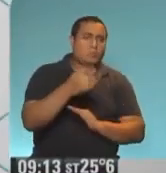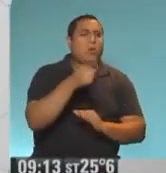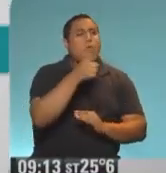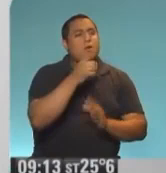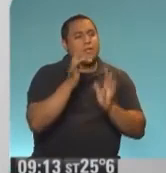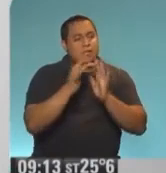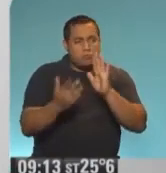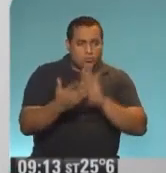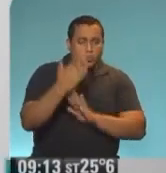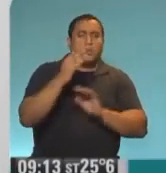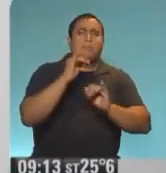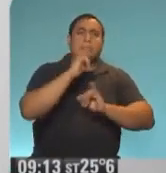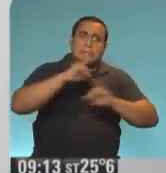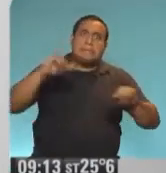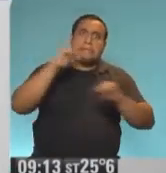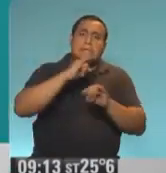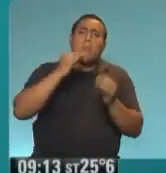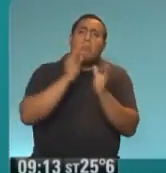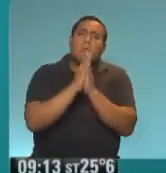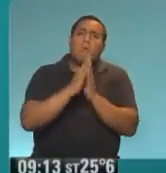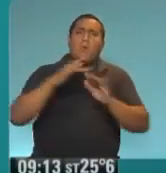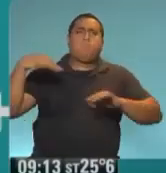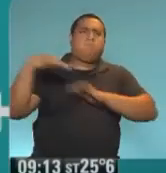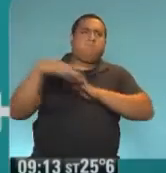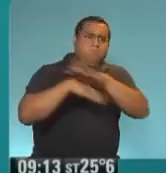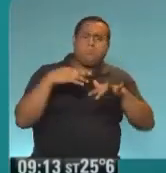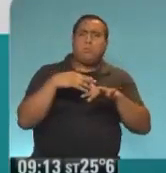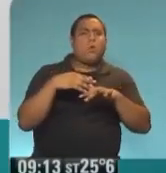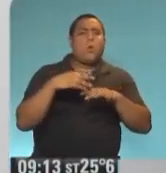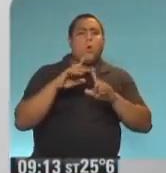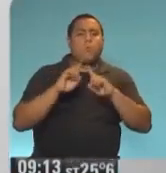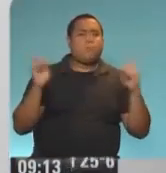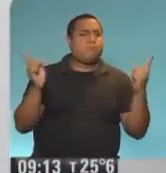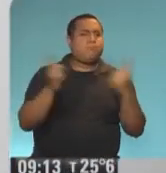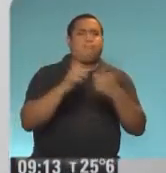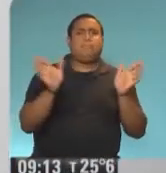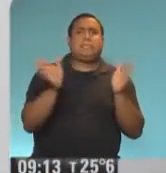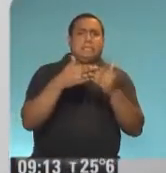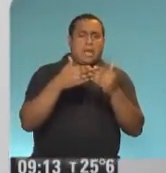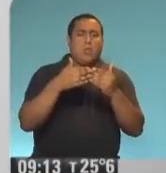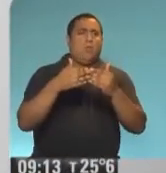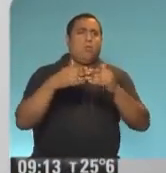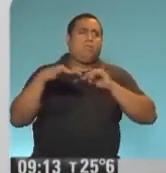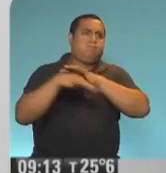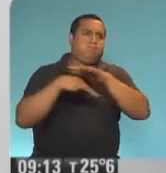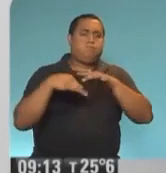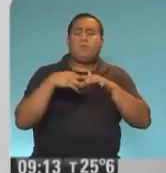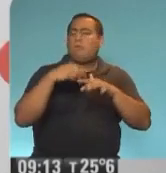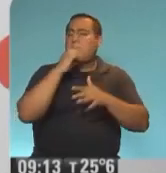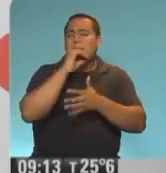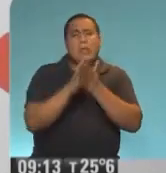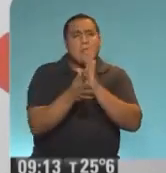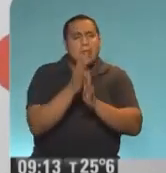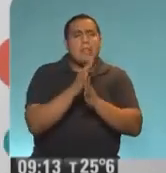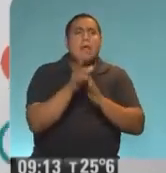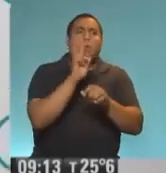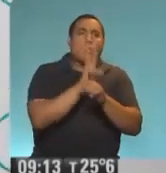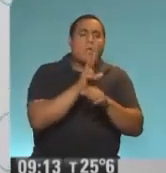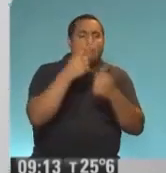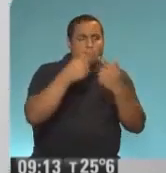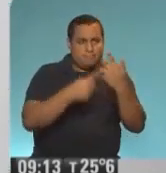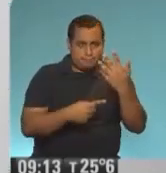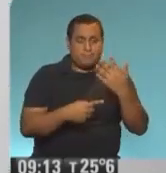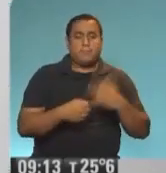para que todos tomemos conciencia de no aglomerarnos, de no estar en lugares y espacios cerrados, de tratar de respetar los cuidados que tenemos que profundizar.